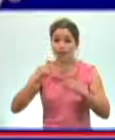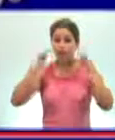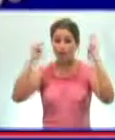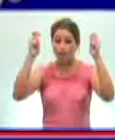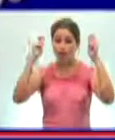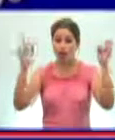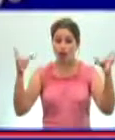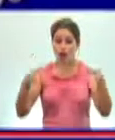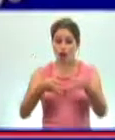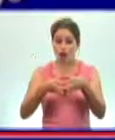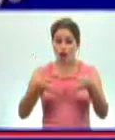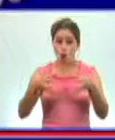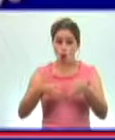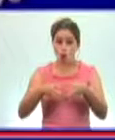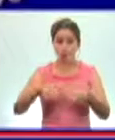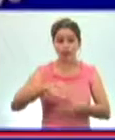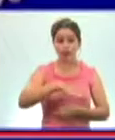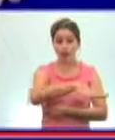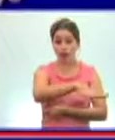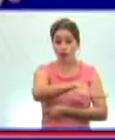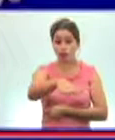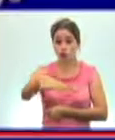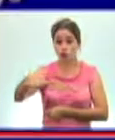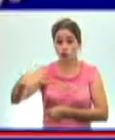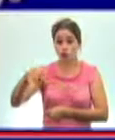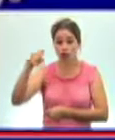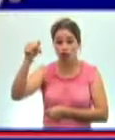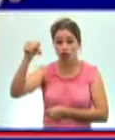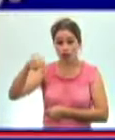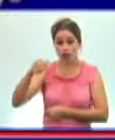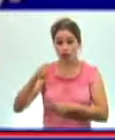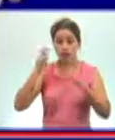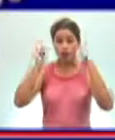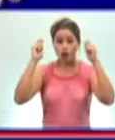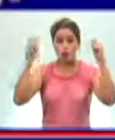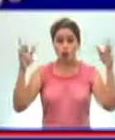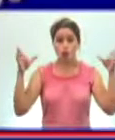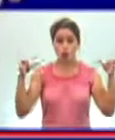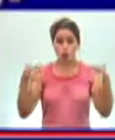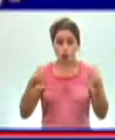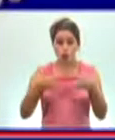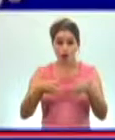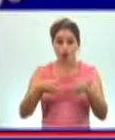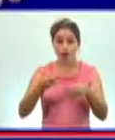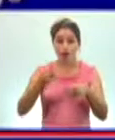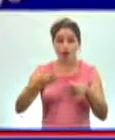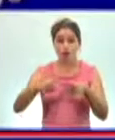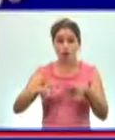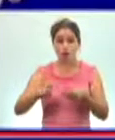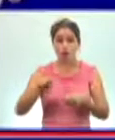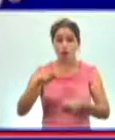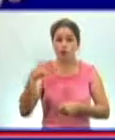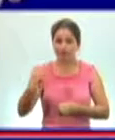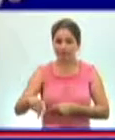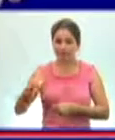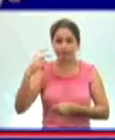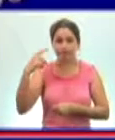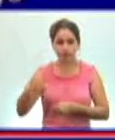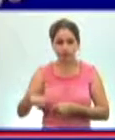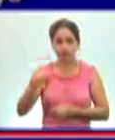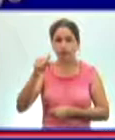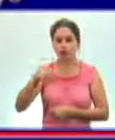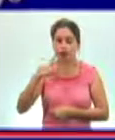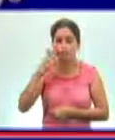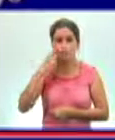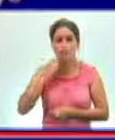una huelga obrera en función de la emancipación en contra del capitalismo y contra la explotación de la burguesía, le era más importante que todos